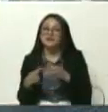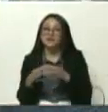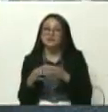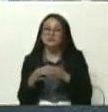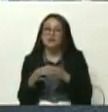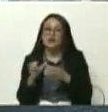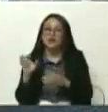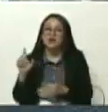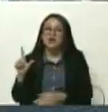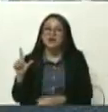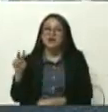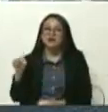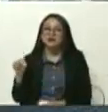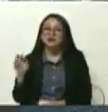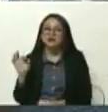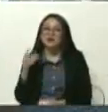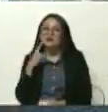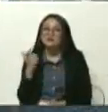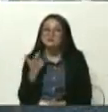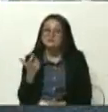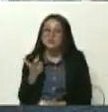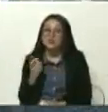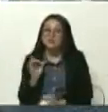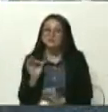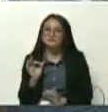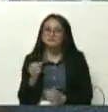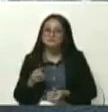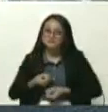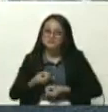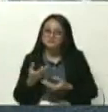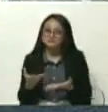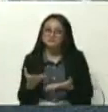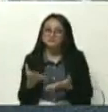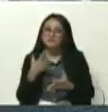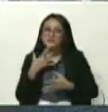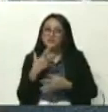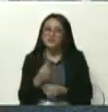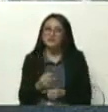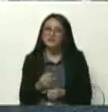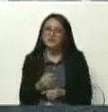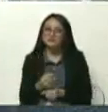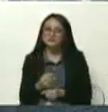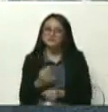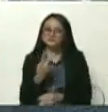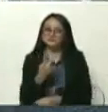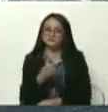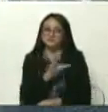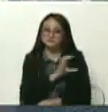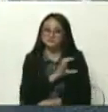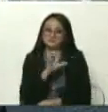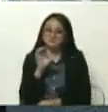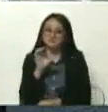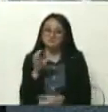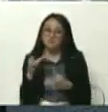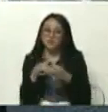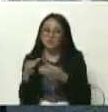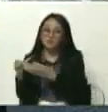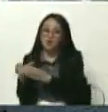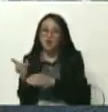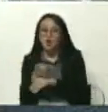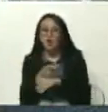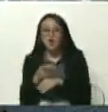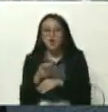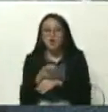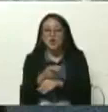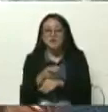Liberación Nacional. Lo que se busca es garantizar la confianza de ambas partes, por supuesto, del gobierno